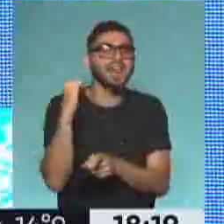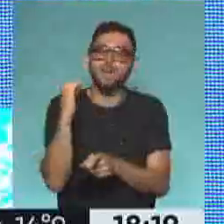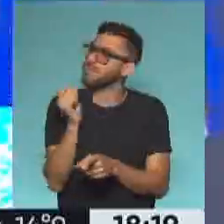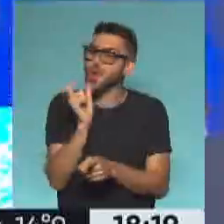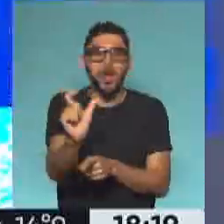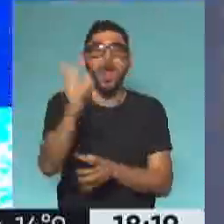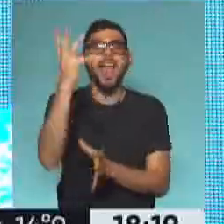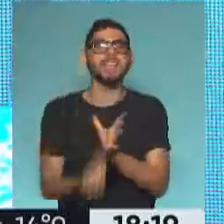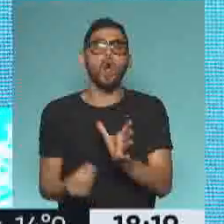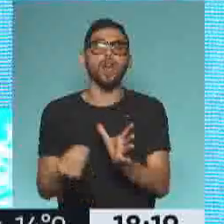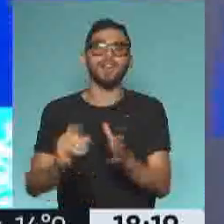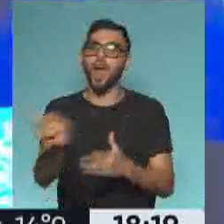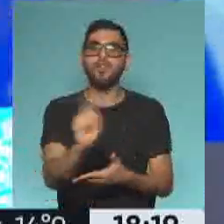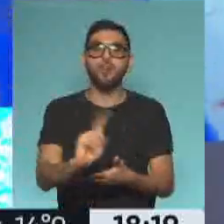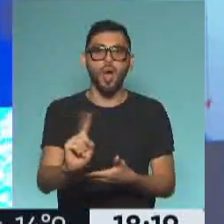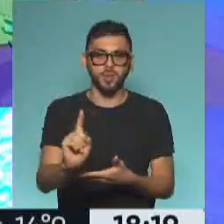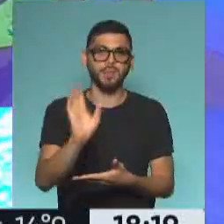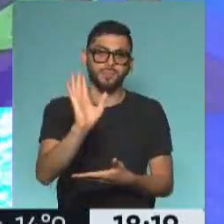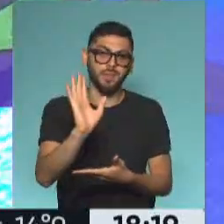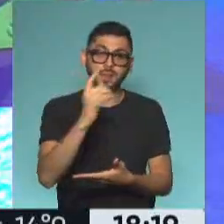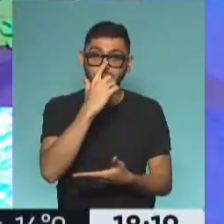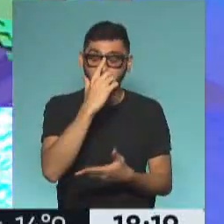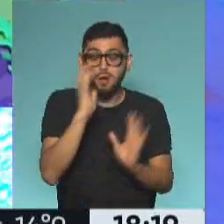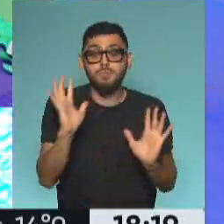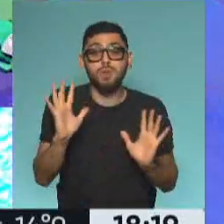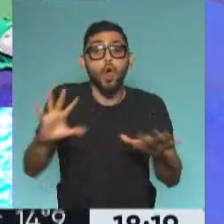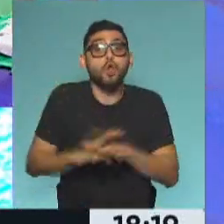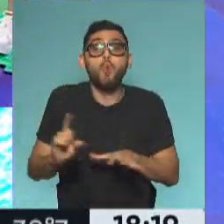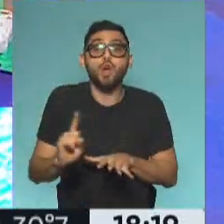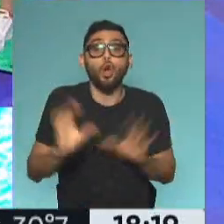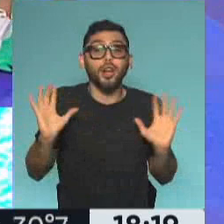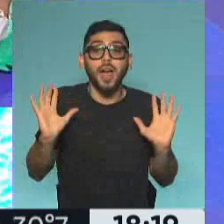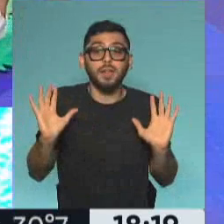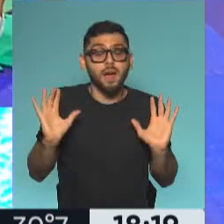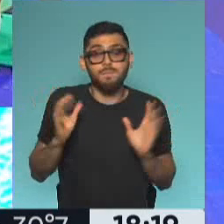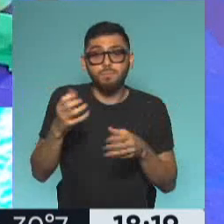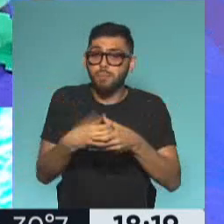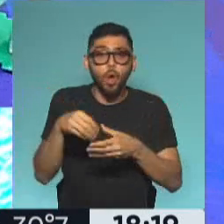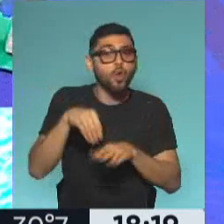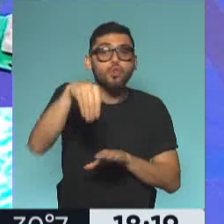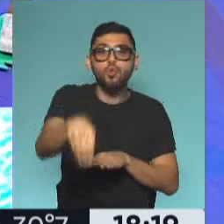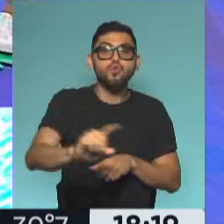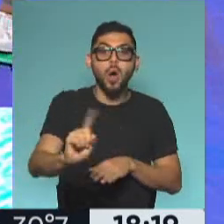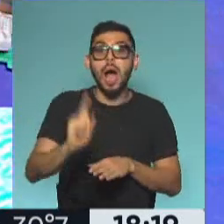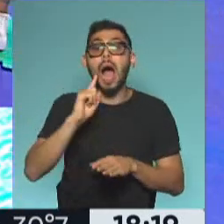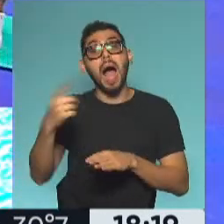incorrecta, incorrecta. Que para aclarar, incorrecta, ¿no? Incorrecta. Incorrecta, no avanza el equipo azul. Vamos a ver qué pasa con la pregunta